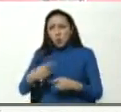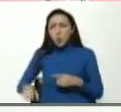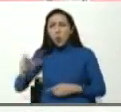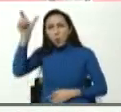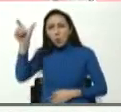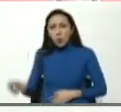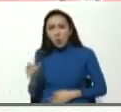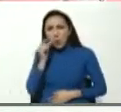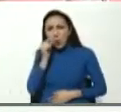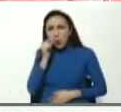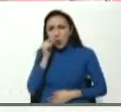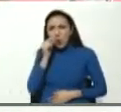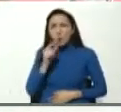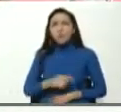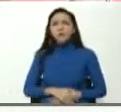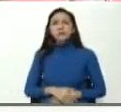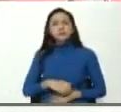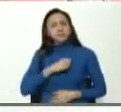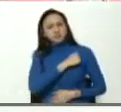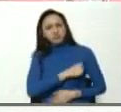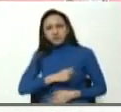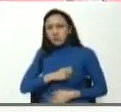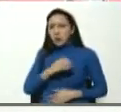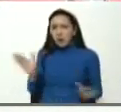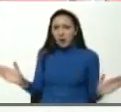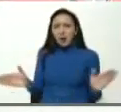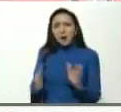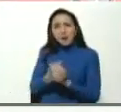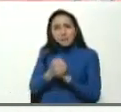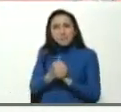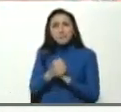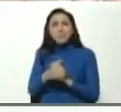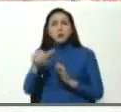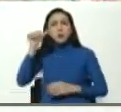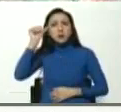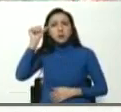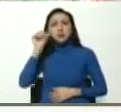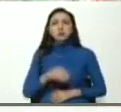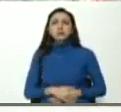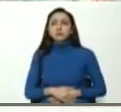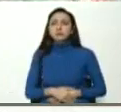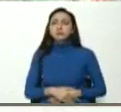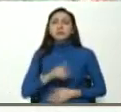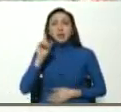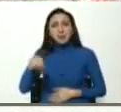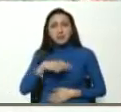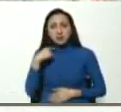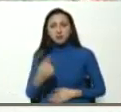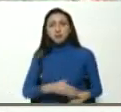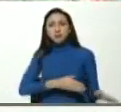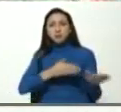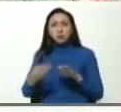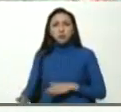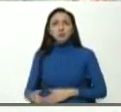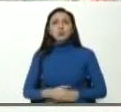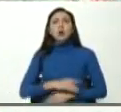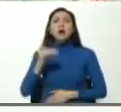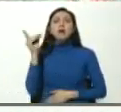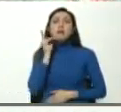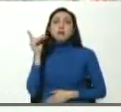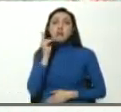chino cam entrañable compañero la pérdida de nuestro querido darío